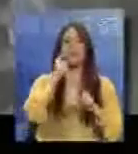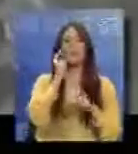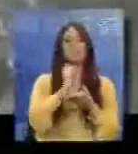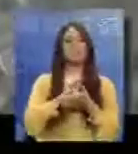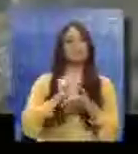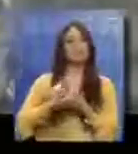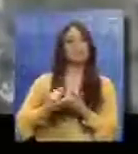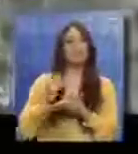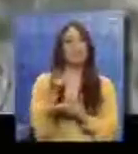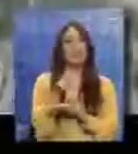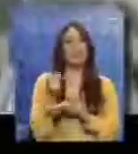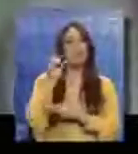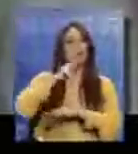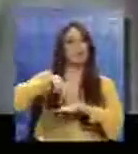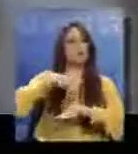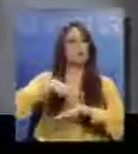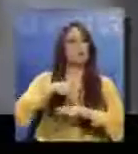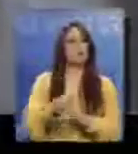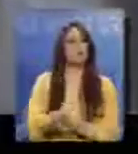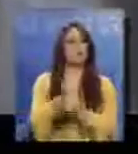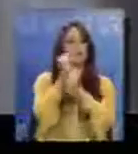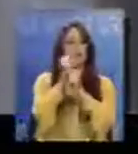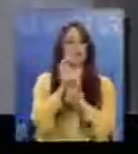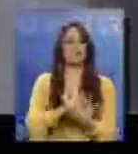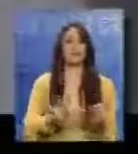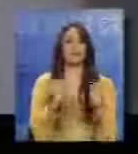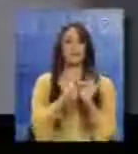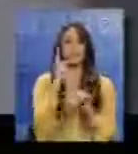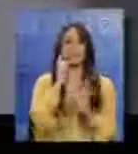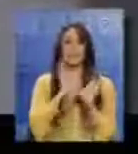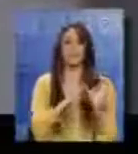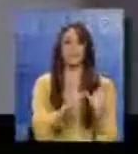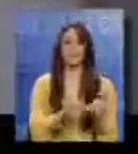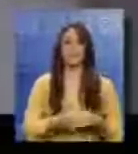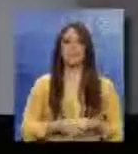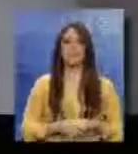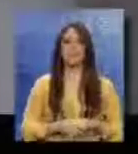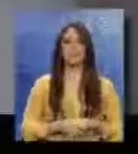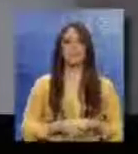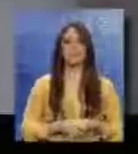que certifican calidad, profesionalismo y seguridad. Isaías Cruz, TC Televisión.